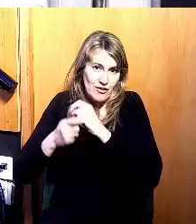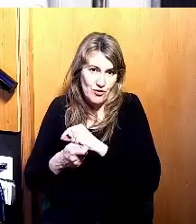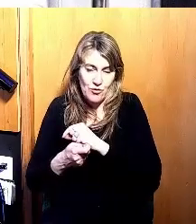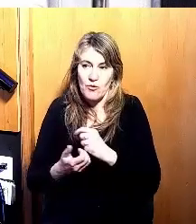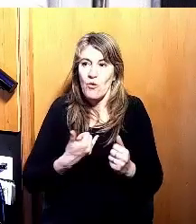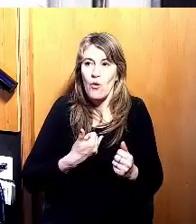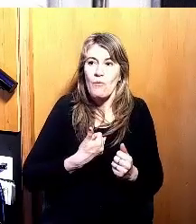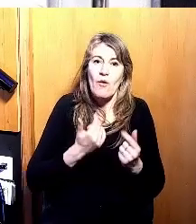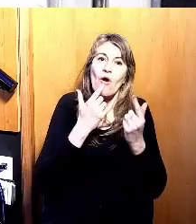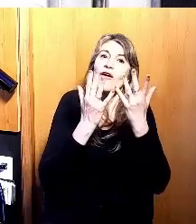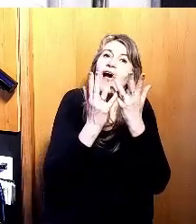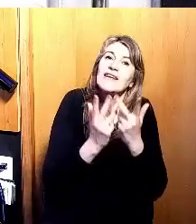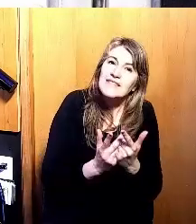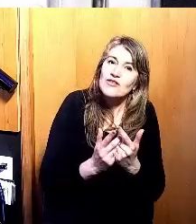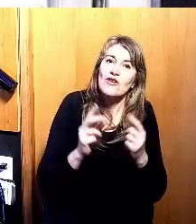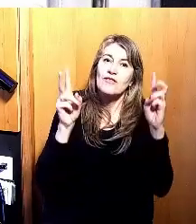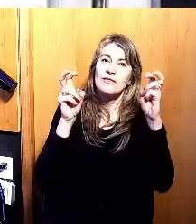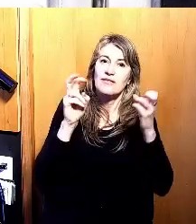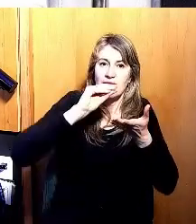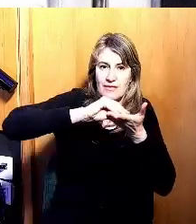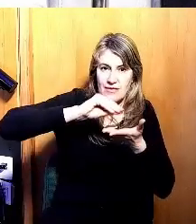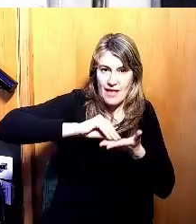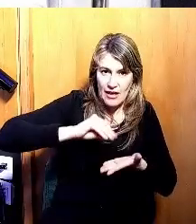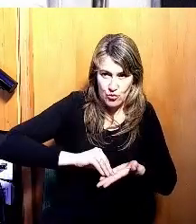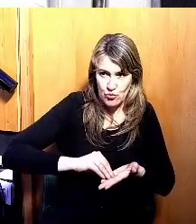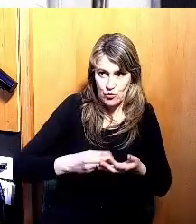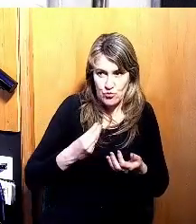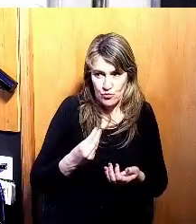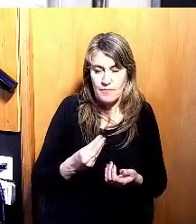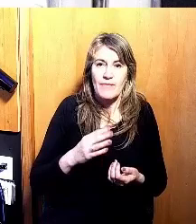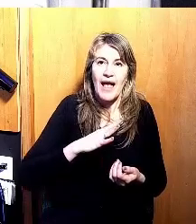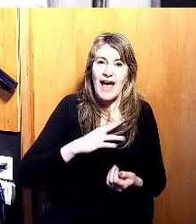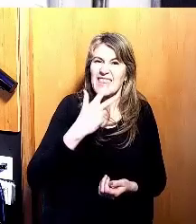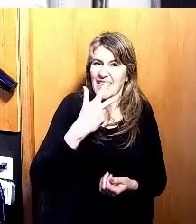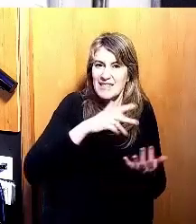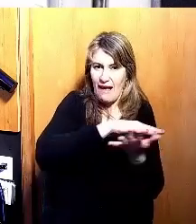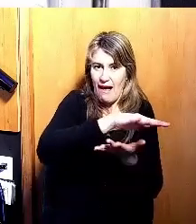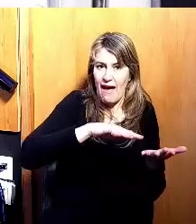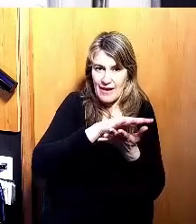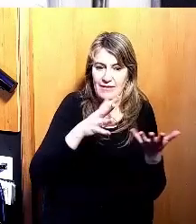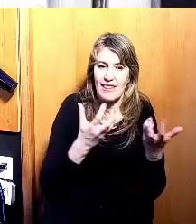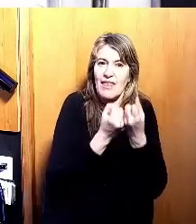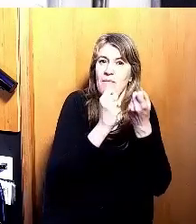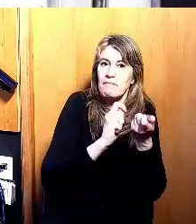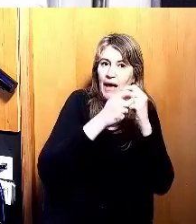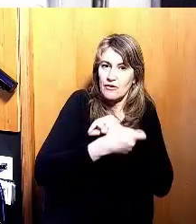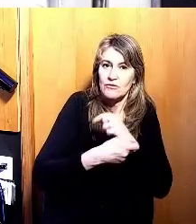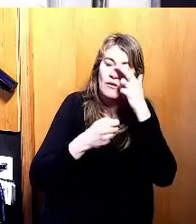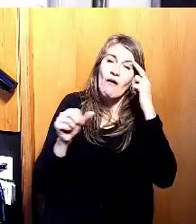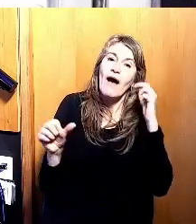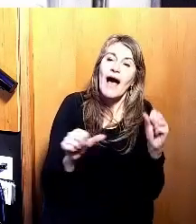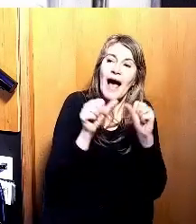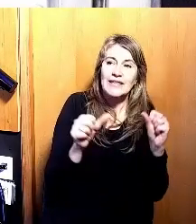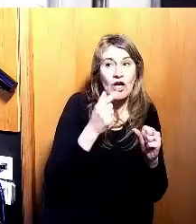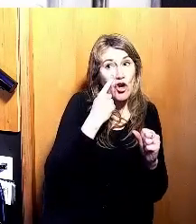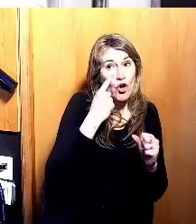esta organización con tema datos. Tenemos 3 áreas de impacto. La primera que tiene que ver con todo lo que es generación de conocimiento, la